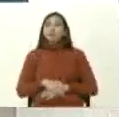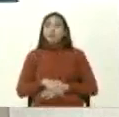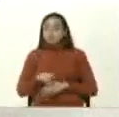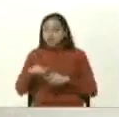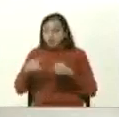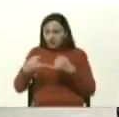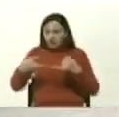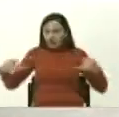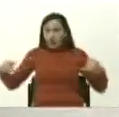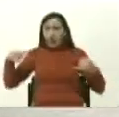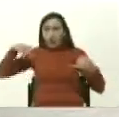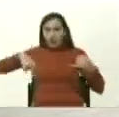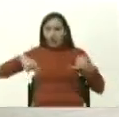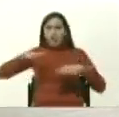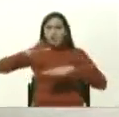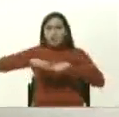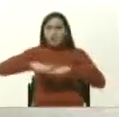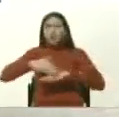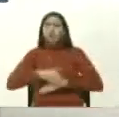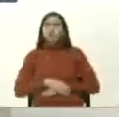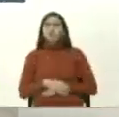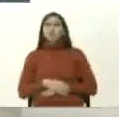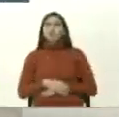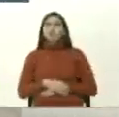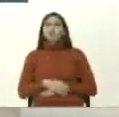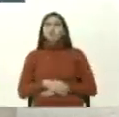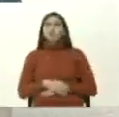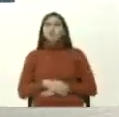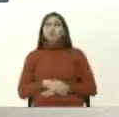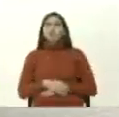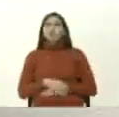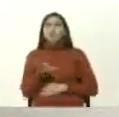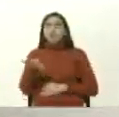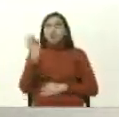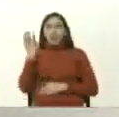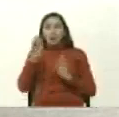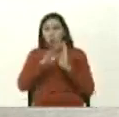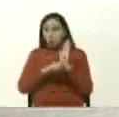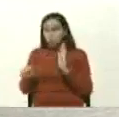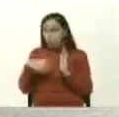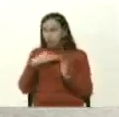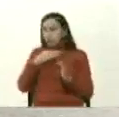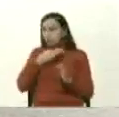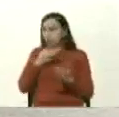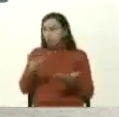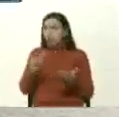línea. Virtualmente. Ok. Virtualmente, ajá. ¿Qué agarro? Las medidas...